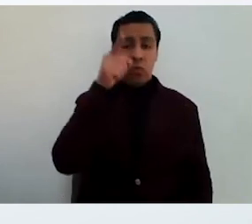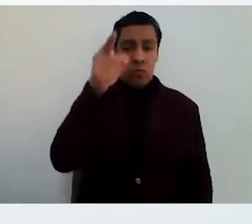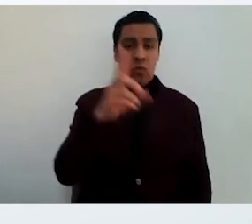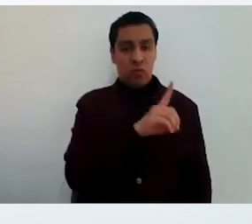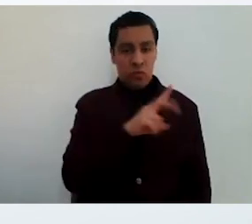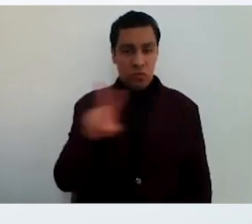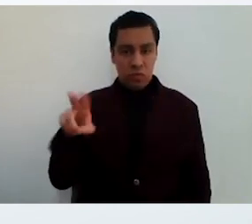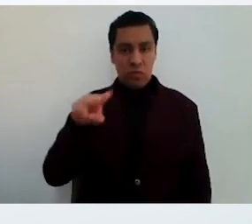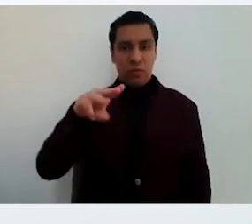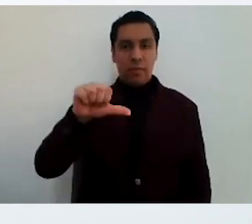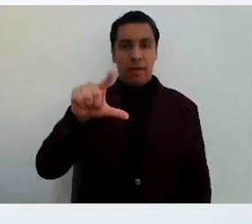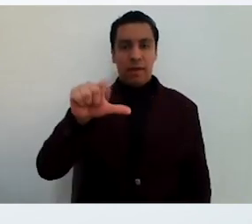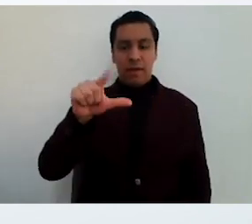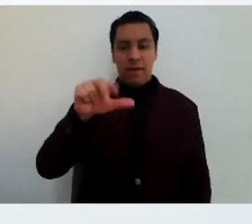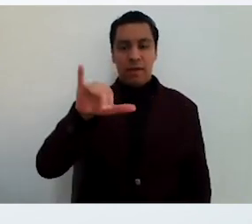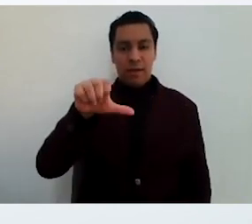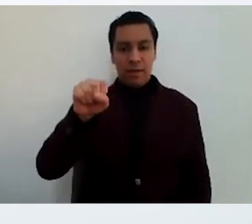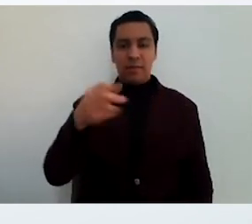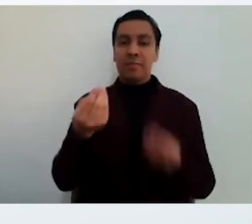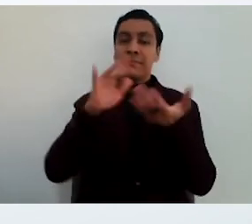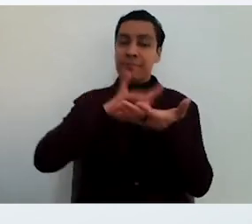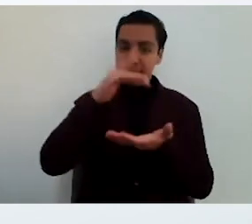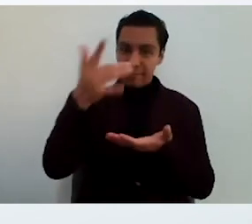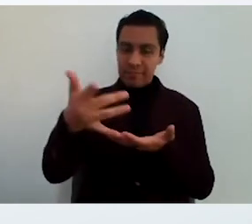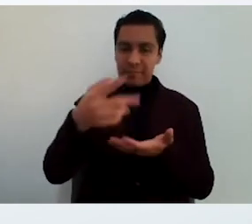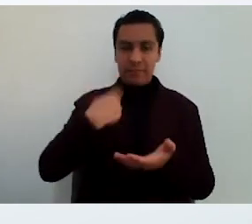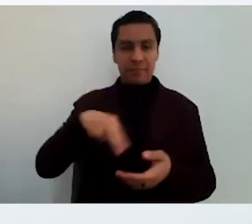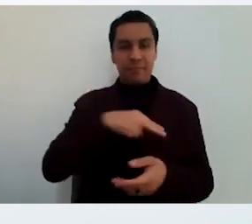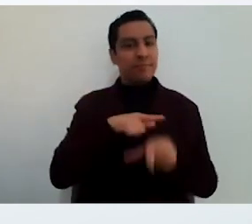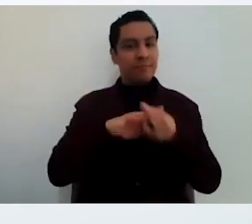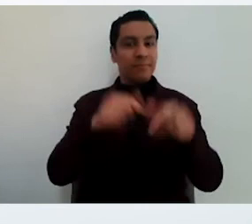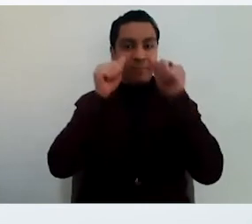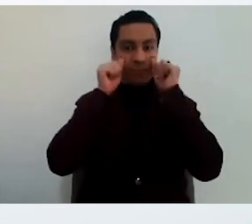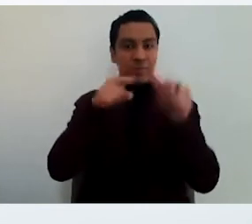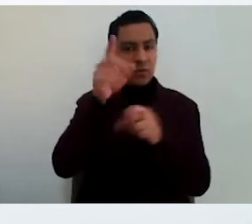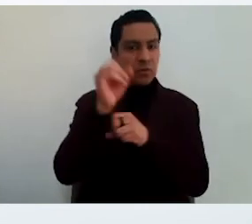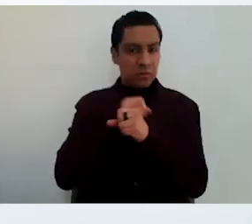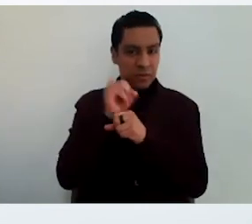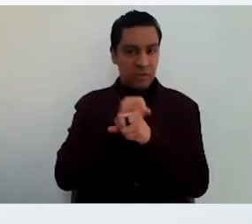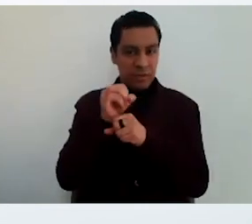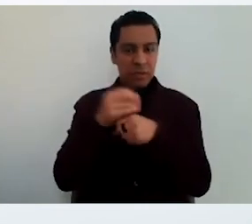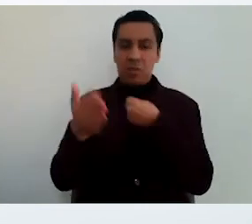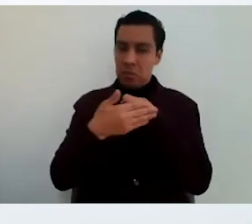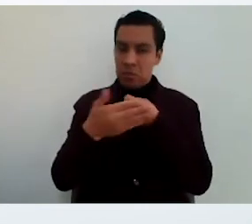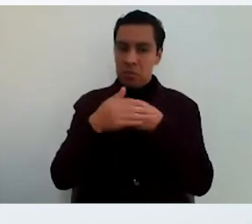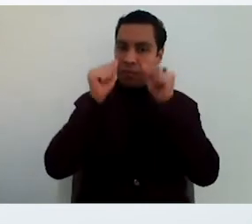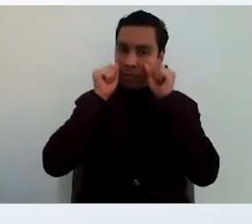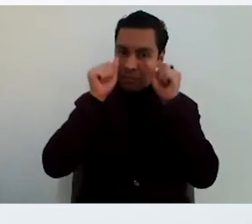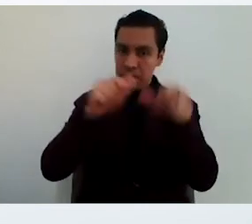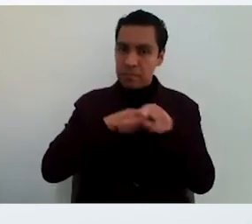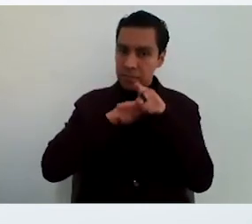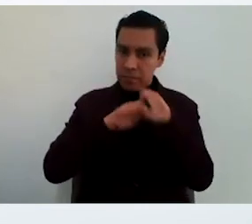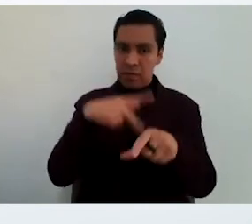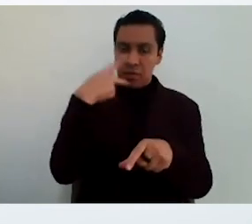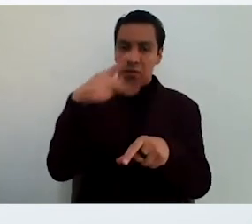nosotros. Estaremos muy atentos de lo que se presente próximamente y sobre todo, y por supuesto, de lo que tú